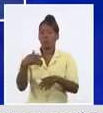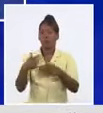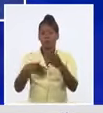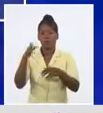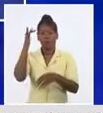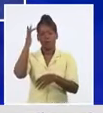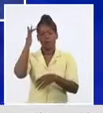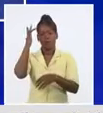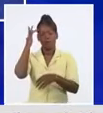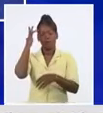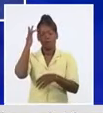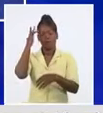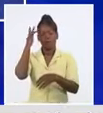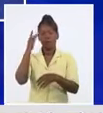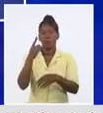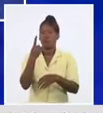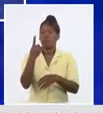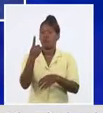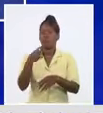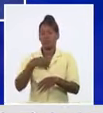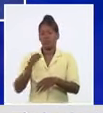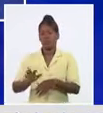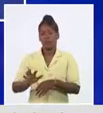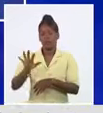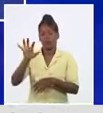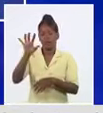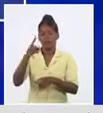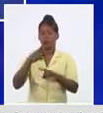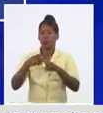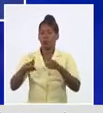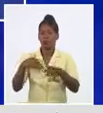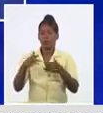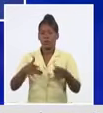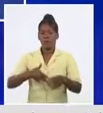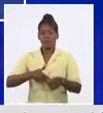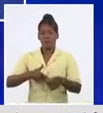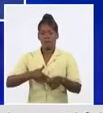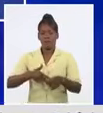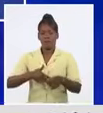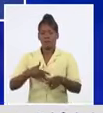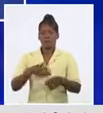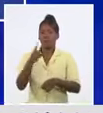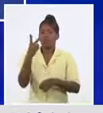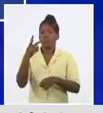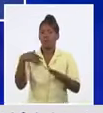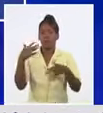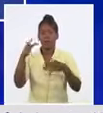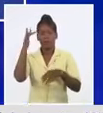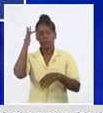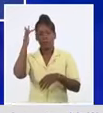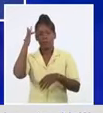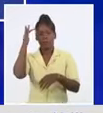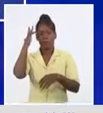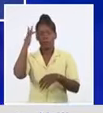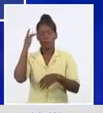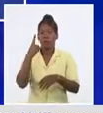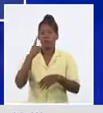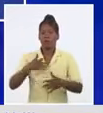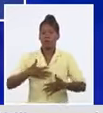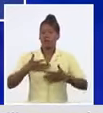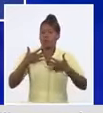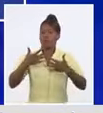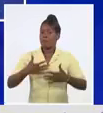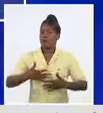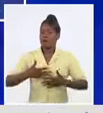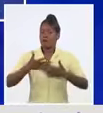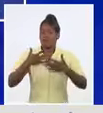cerebrovascular, 1 cáncer, igual que 1 gastritis crónica, 2 con demencia, 1 con asma bronquial y